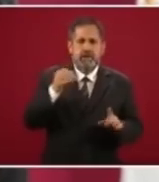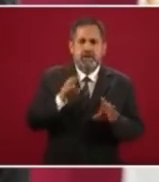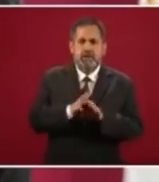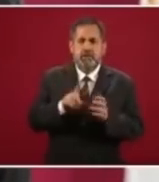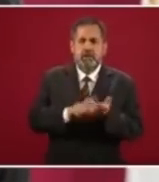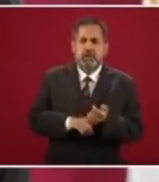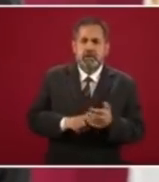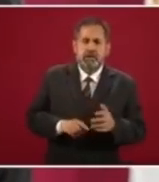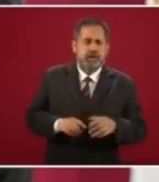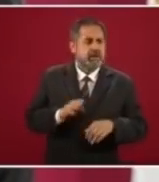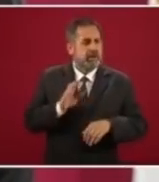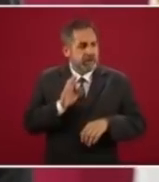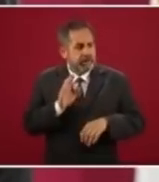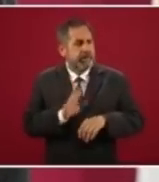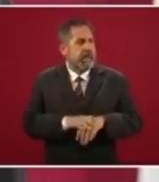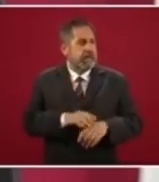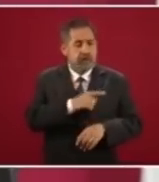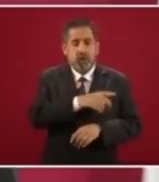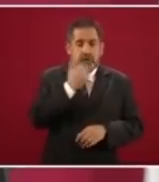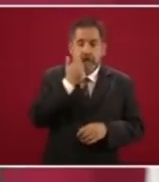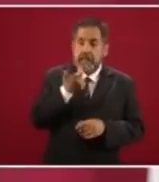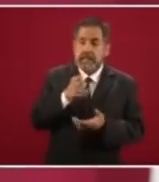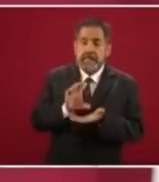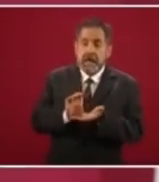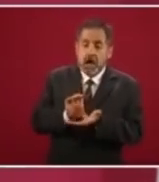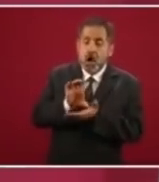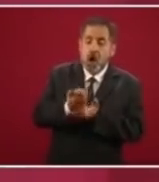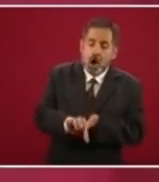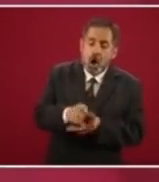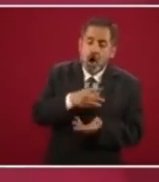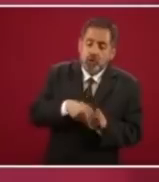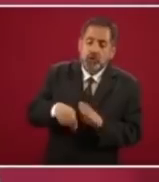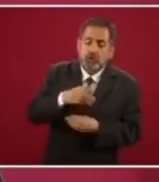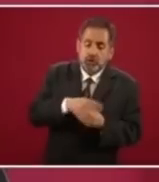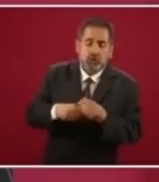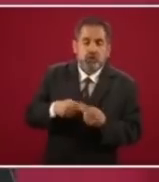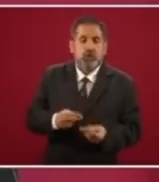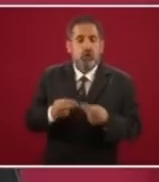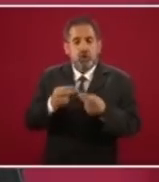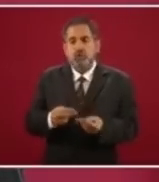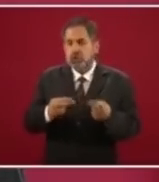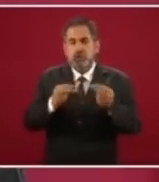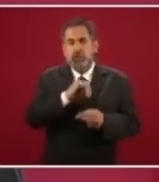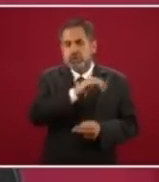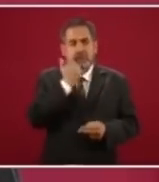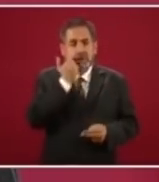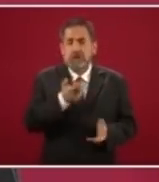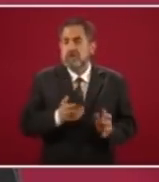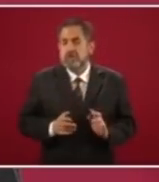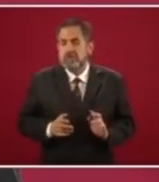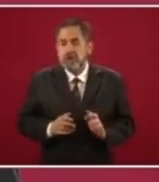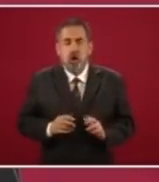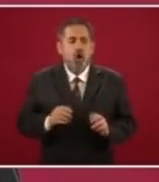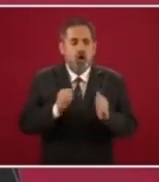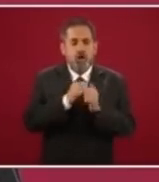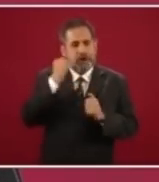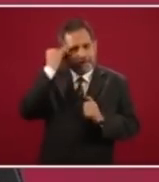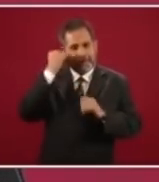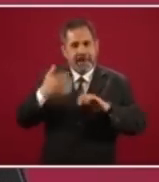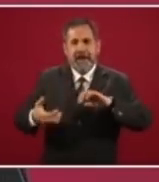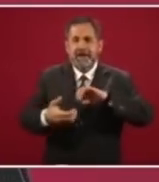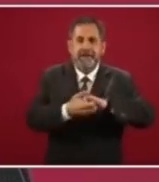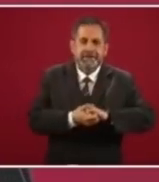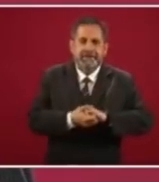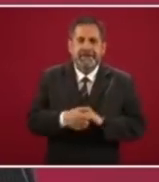mantener inversiones y de ampliar inversiones en México en el marco del Tratado de